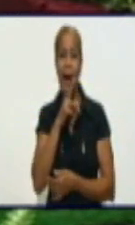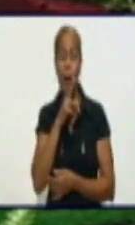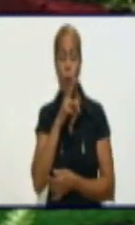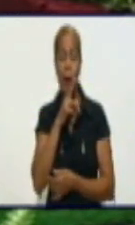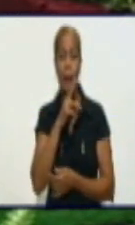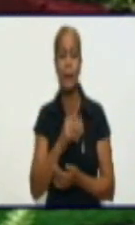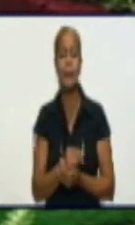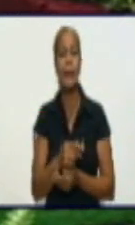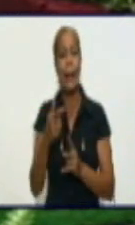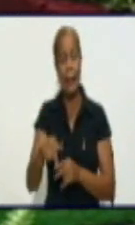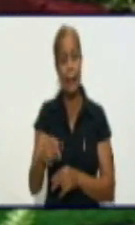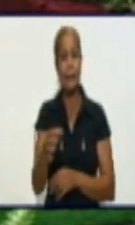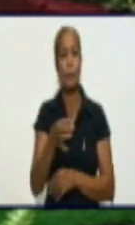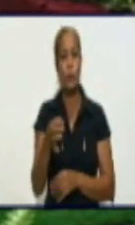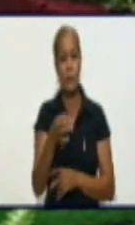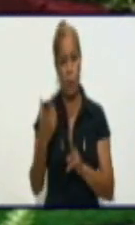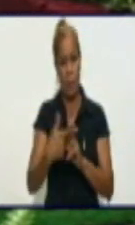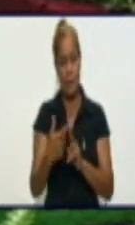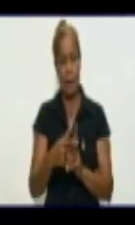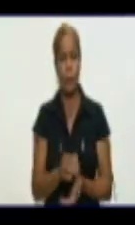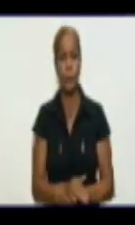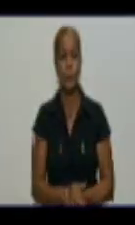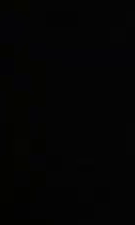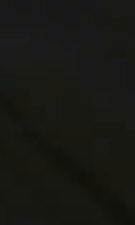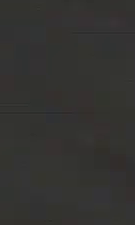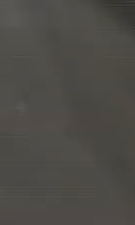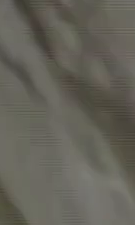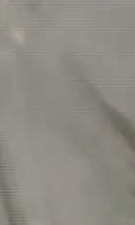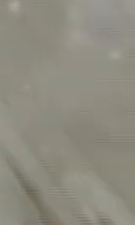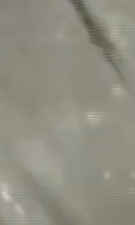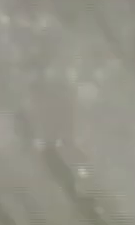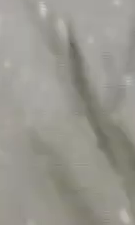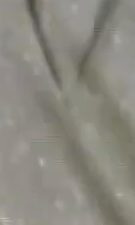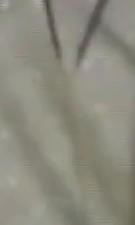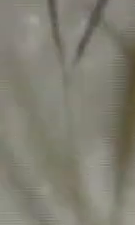alcantarillado en este territorio. Mantenga la sintonía. El agua es